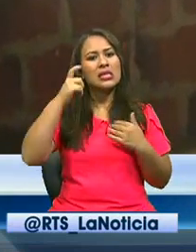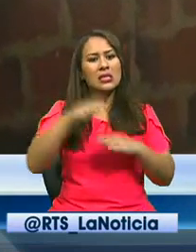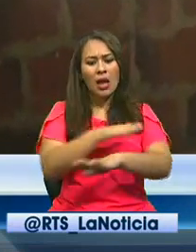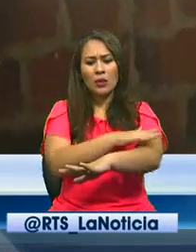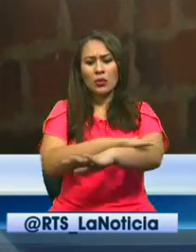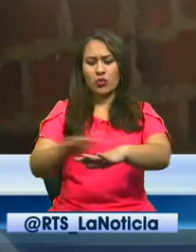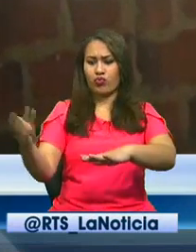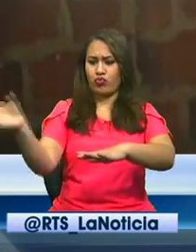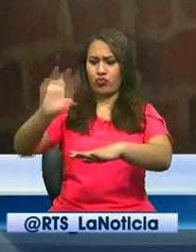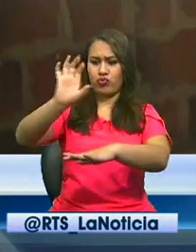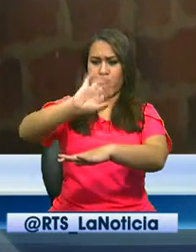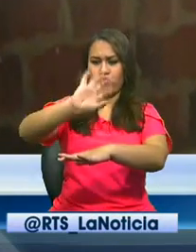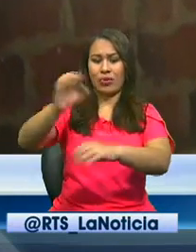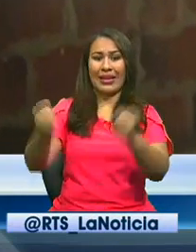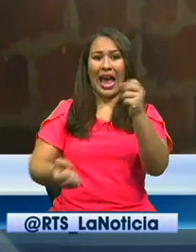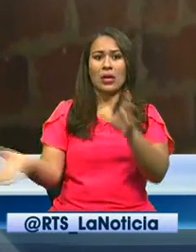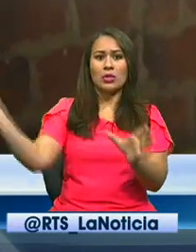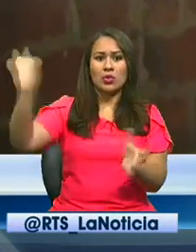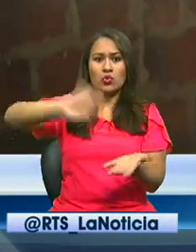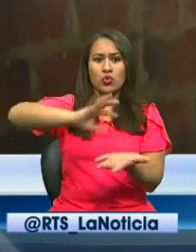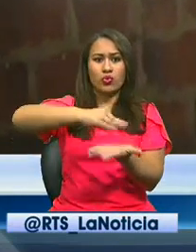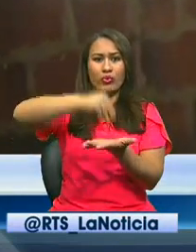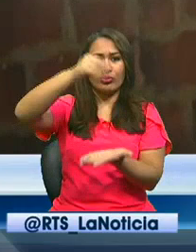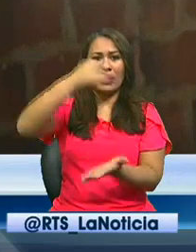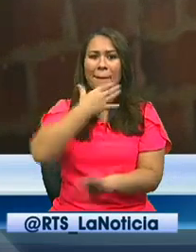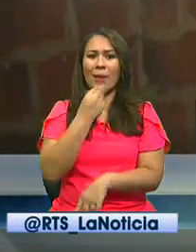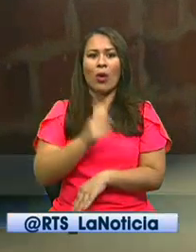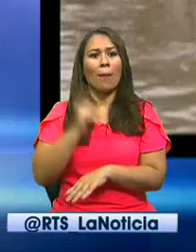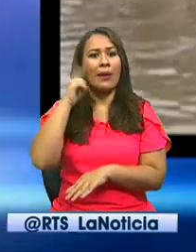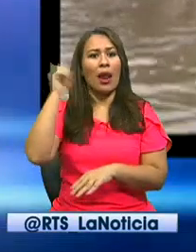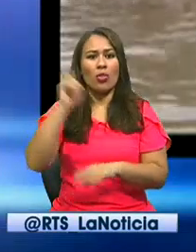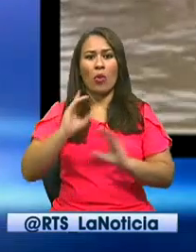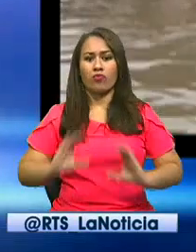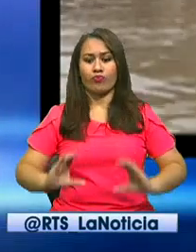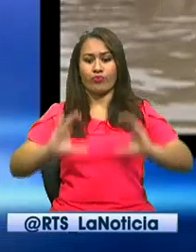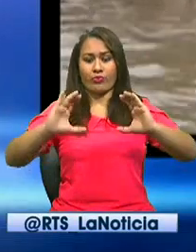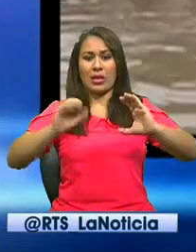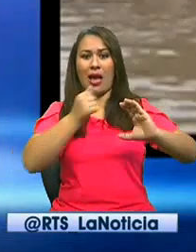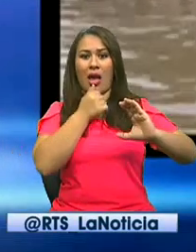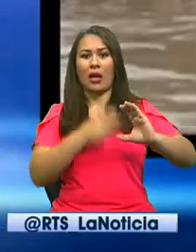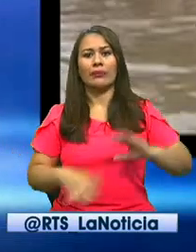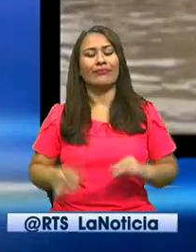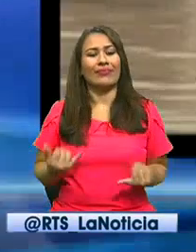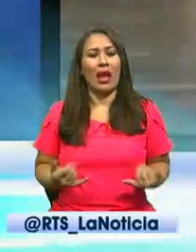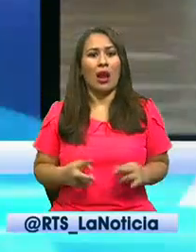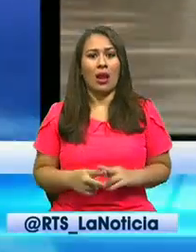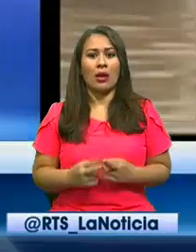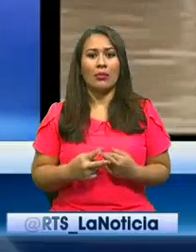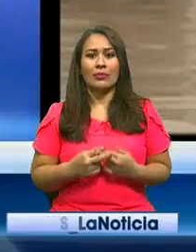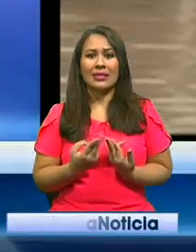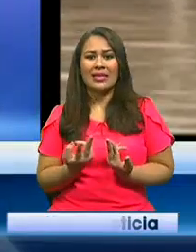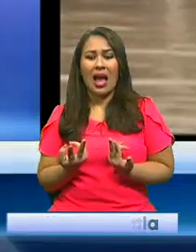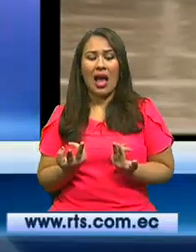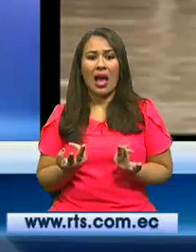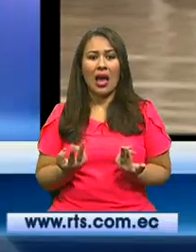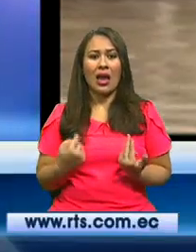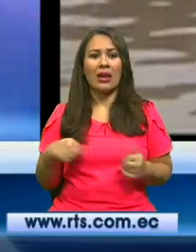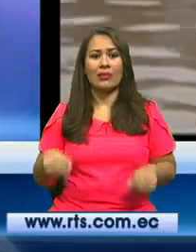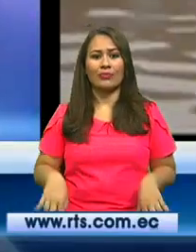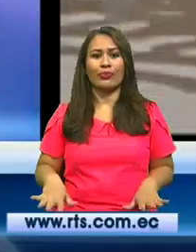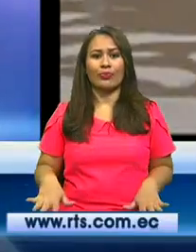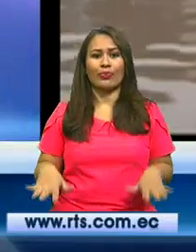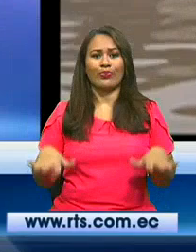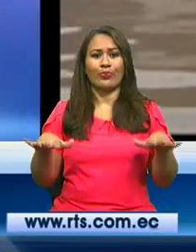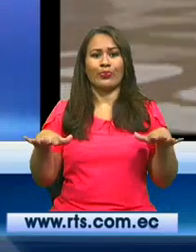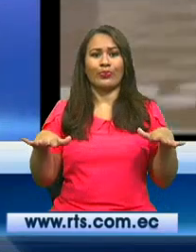este sector. 100 familias han sido evacuadas de esta zona. Y esto es que recién comenzó a subir el salado.